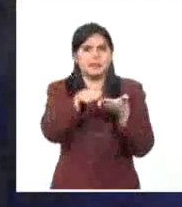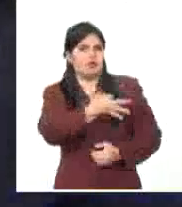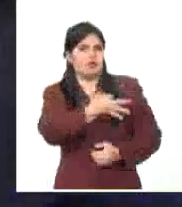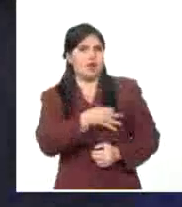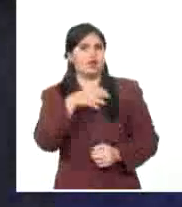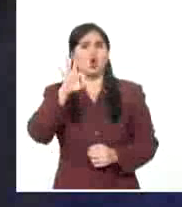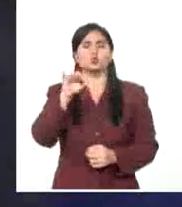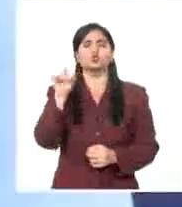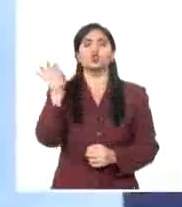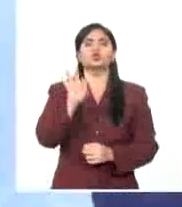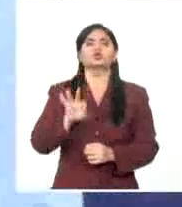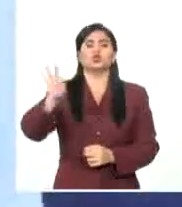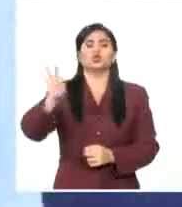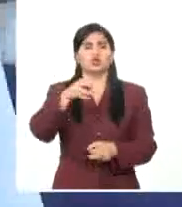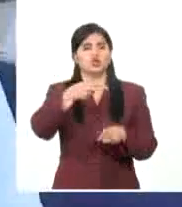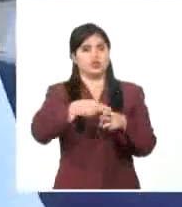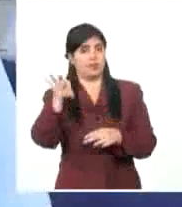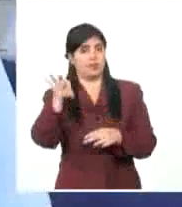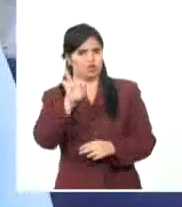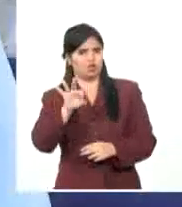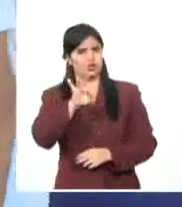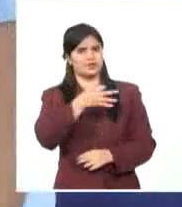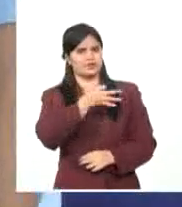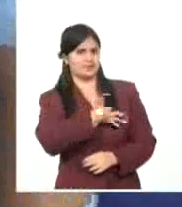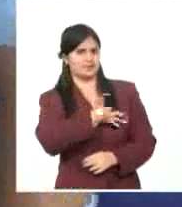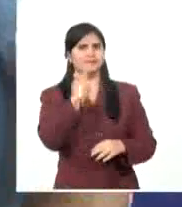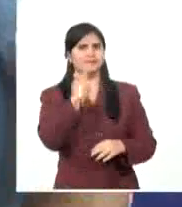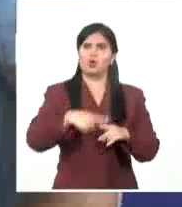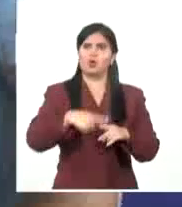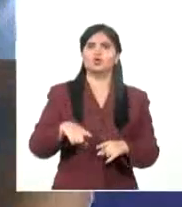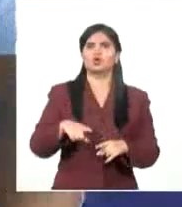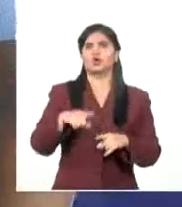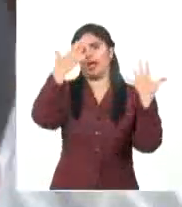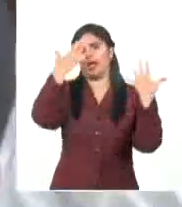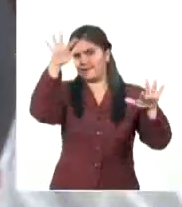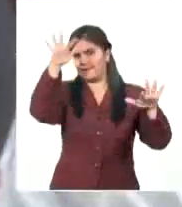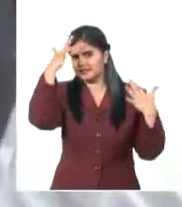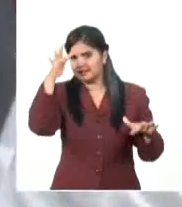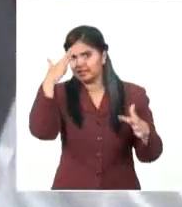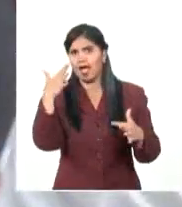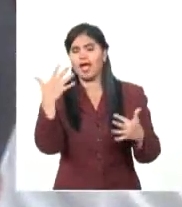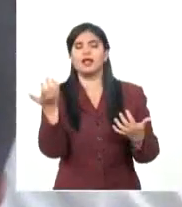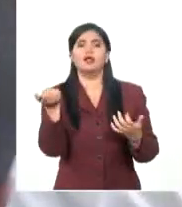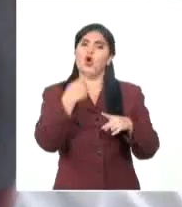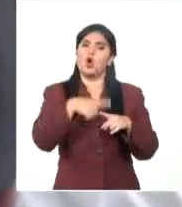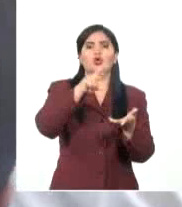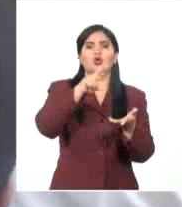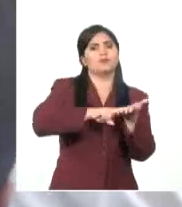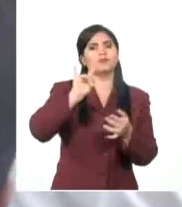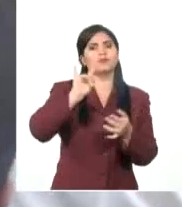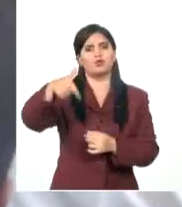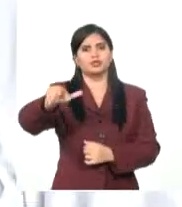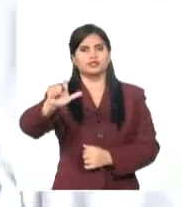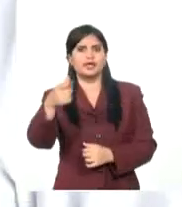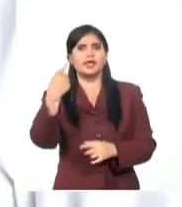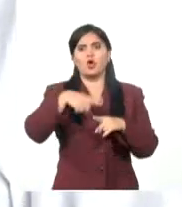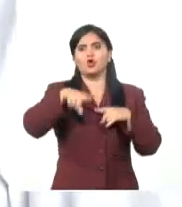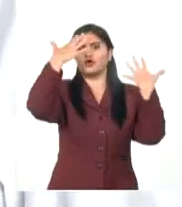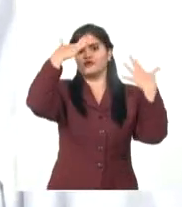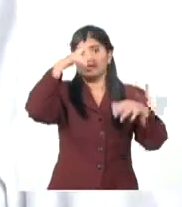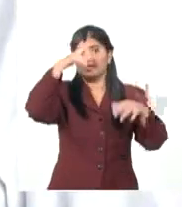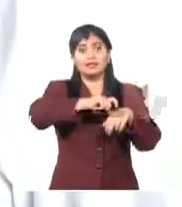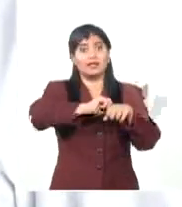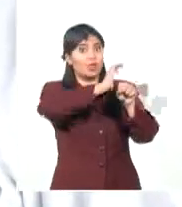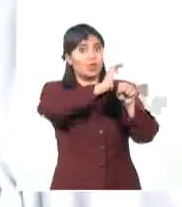octubre la distinción José María capote y el merecido estímulo para los innovadores Quienes se enfrentaron con éxito el